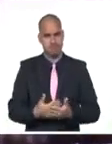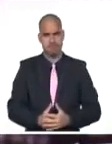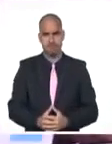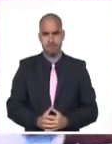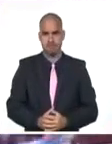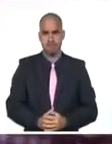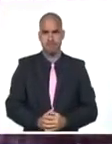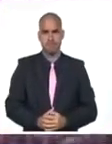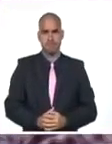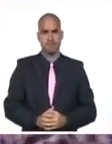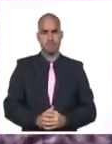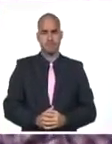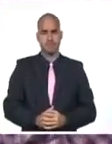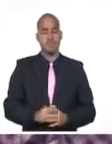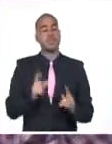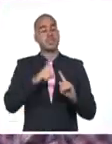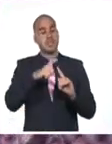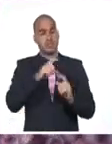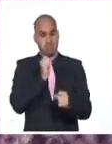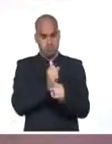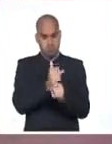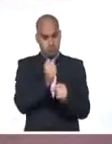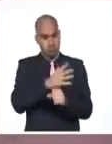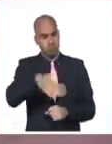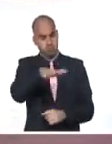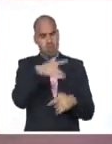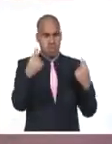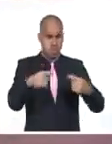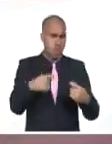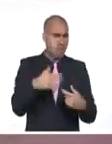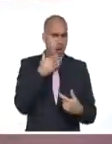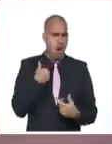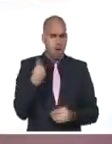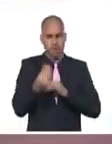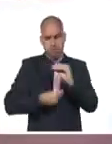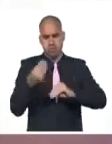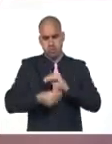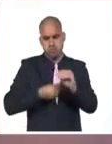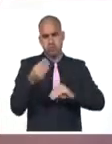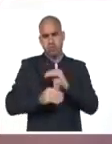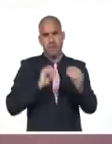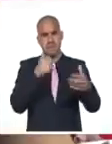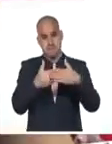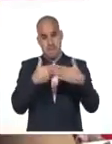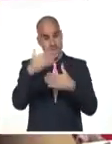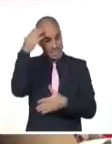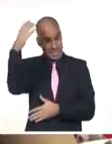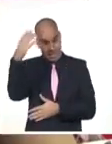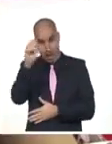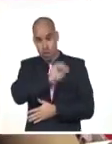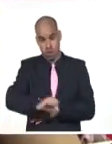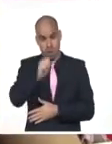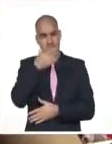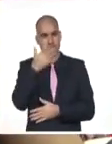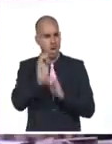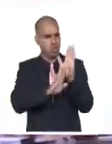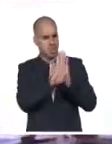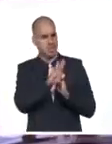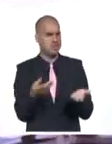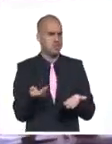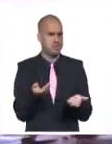que deben jugar la CTC y sus sindicatos en el perfeccionamiento de la empresa estatal socialista,